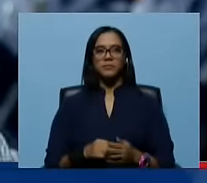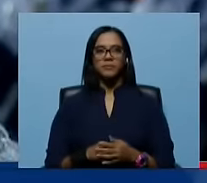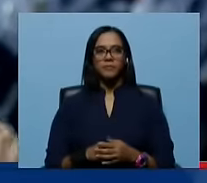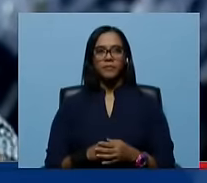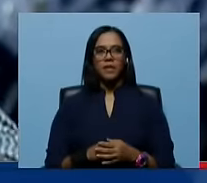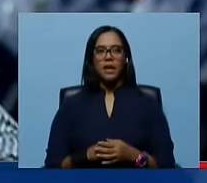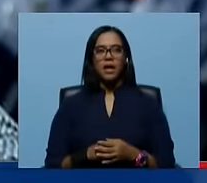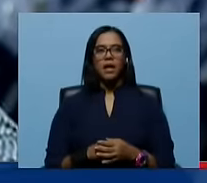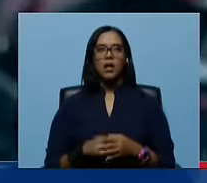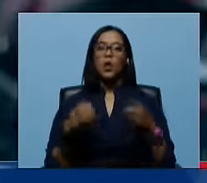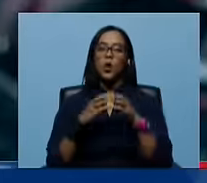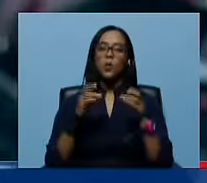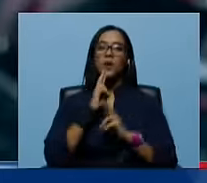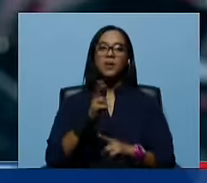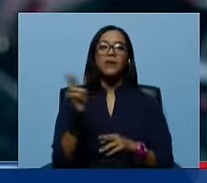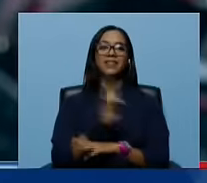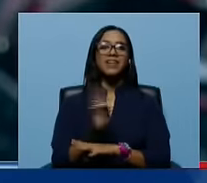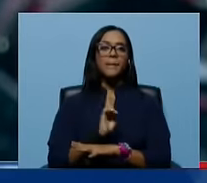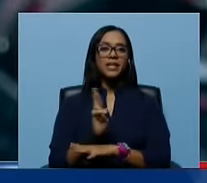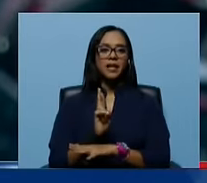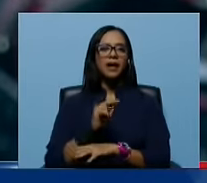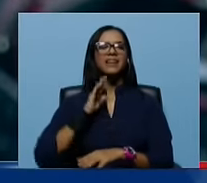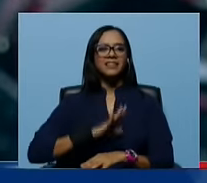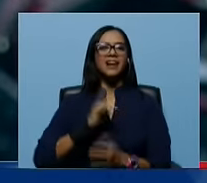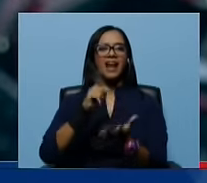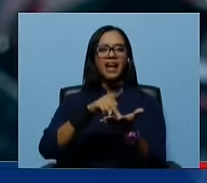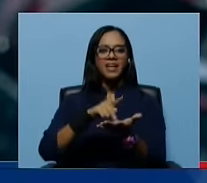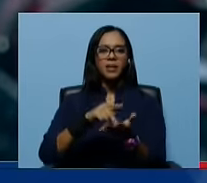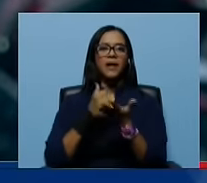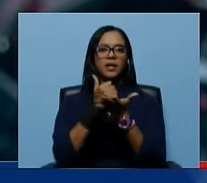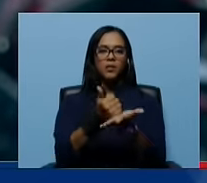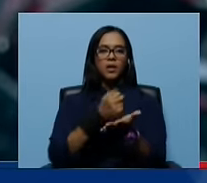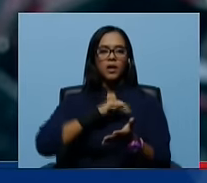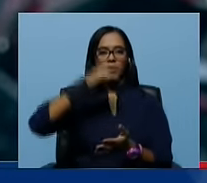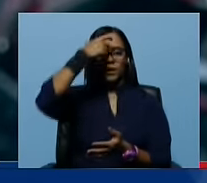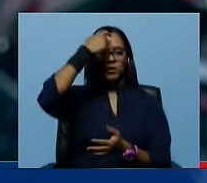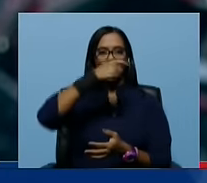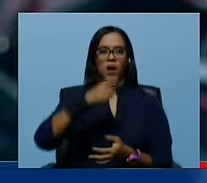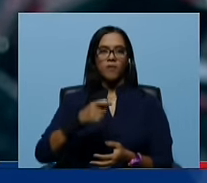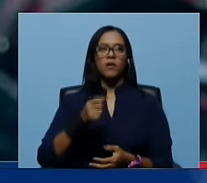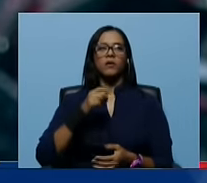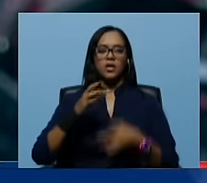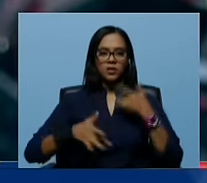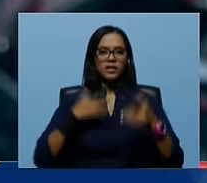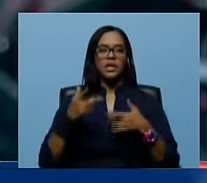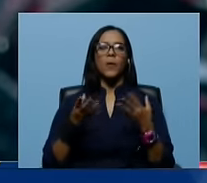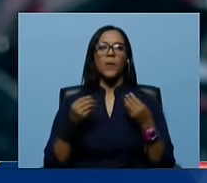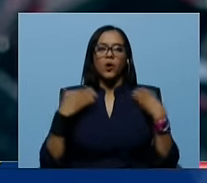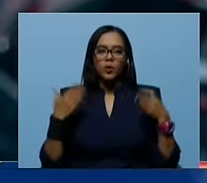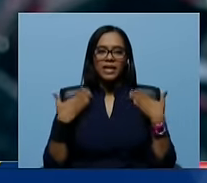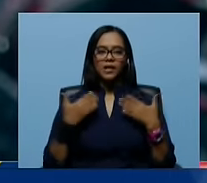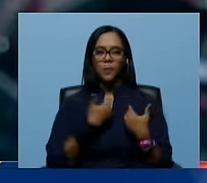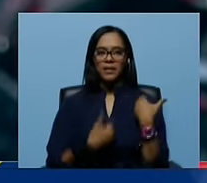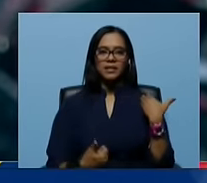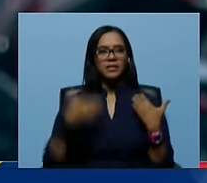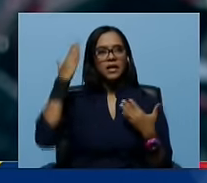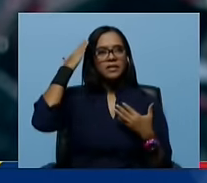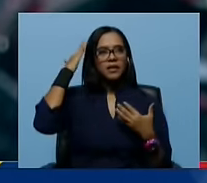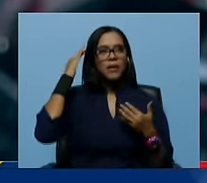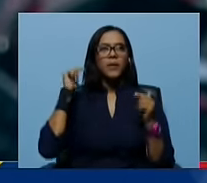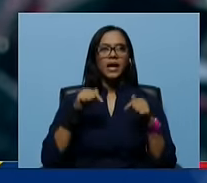Los grupos de respuesta rápida estarán allí para ayudar a nuestro pueblo. Por eso nos sentimos muy contentos, presidente, y sabemos